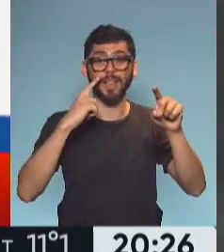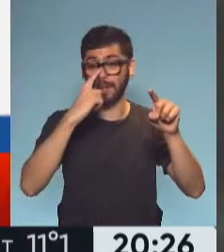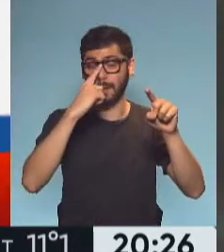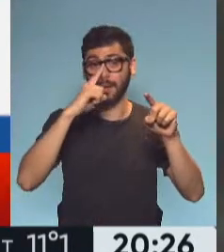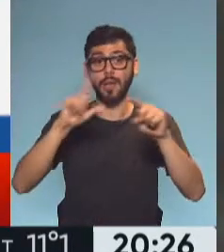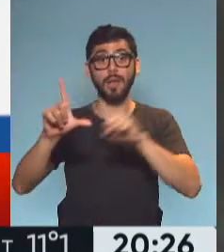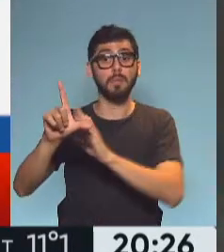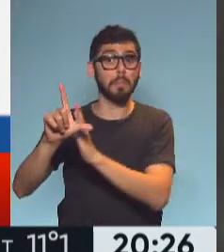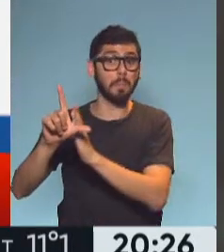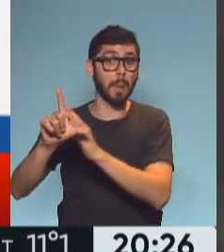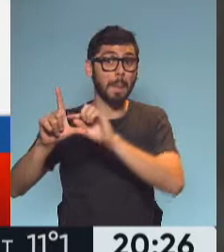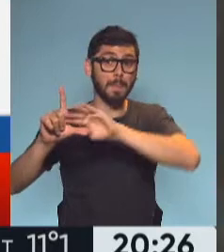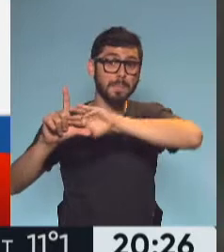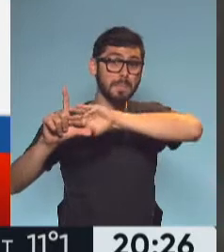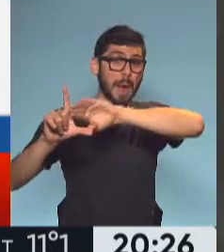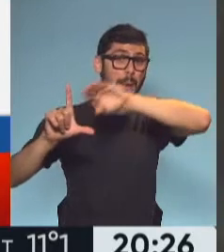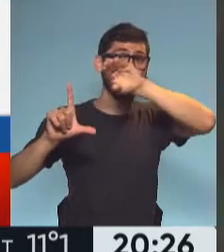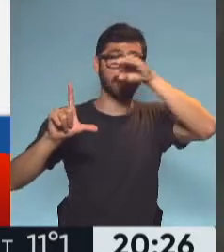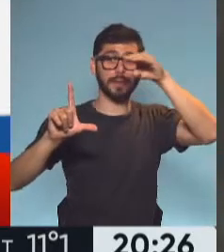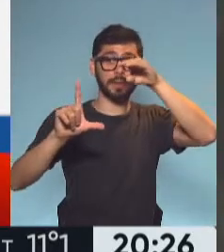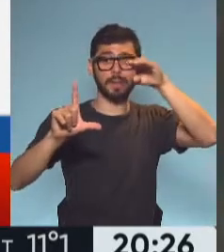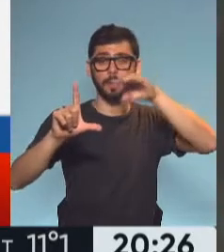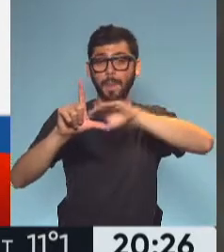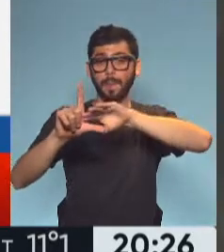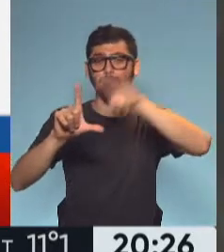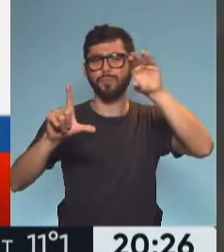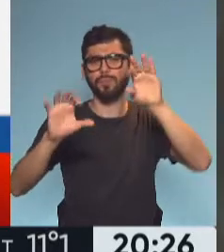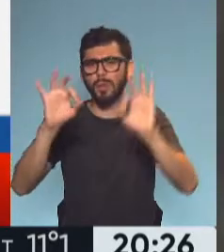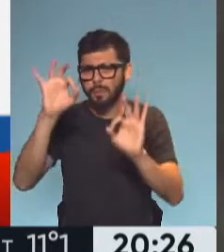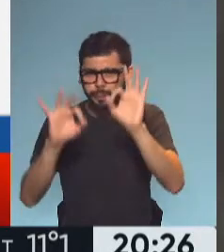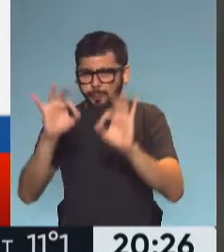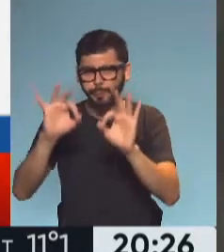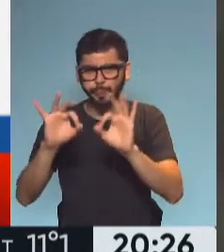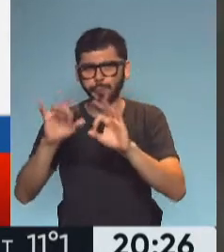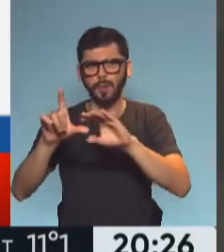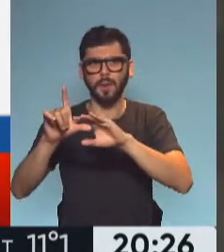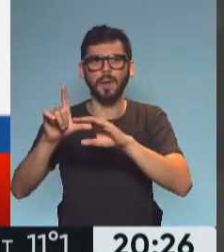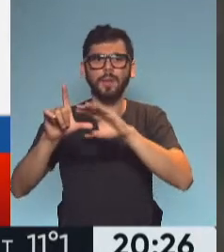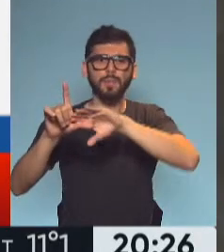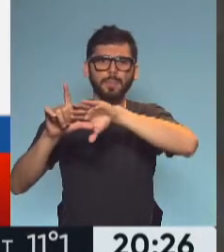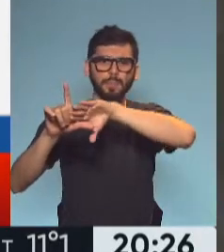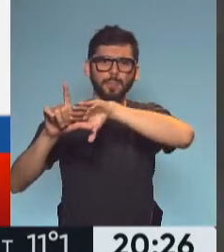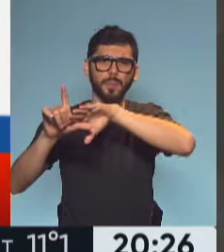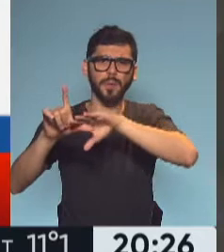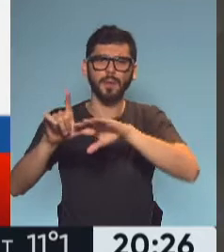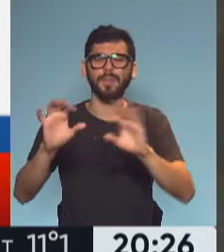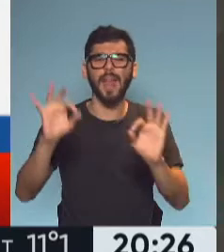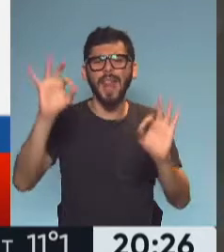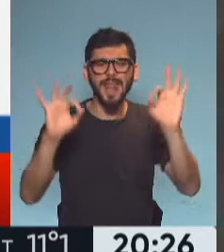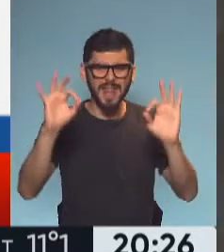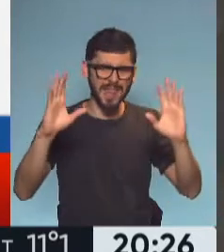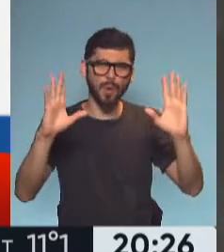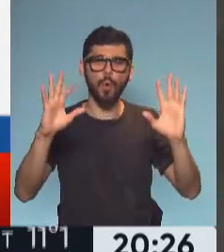los casos aumentando. Estos números son una progresión logarítmica, o sea que la curva en sí es un poco más inclinada. Se hace así para